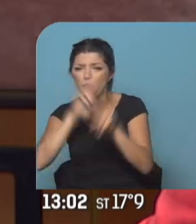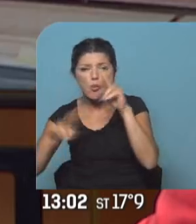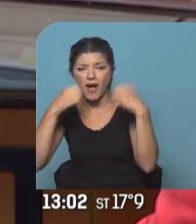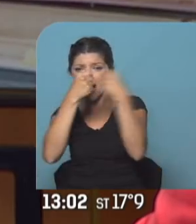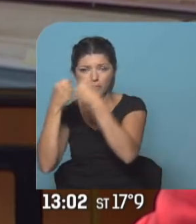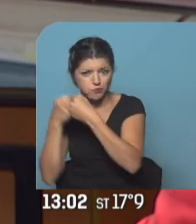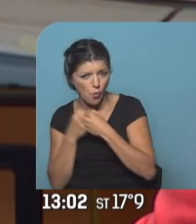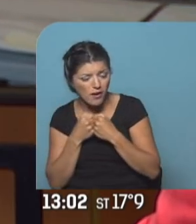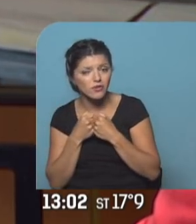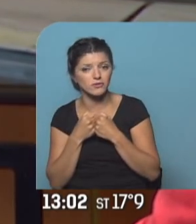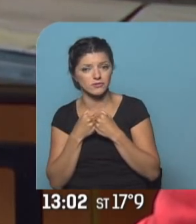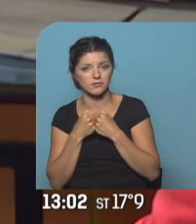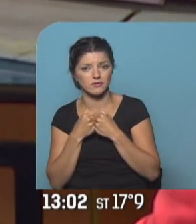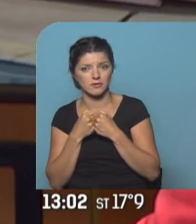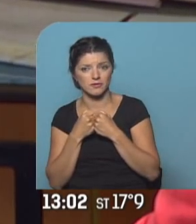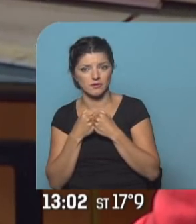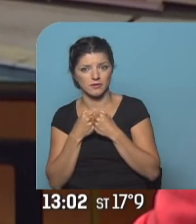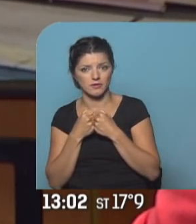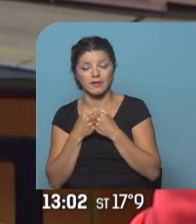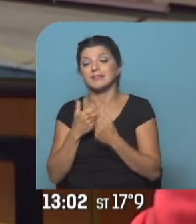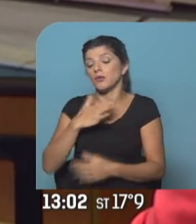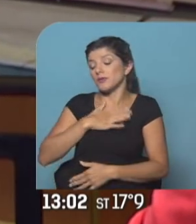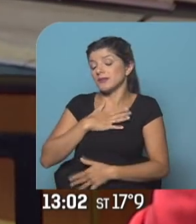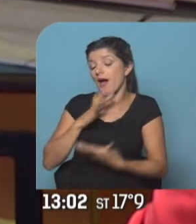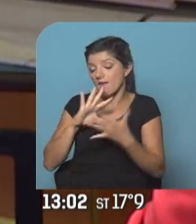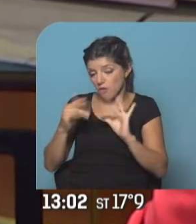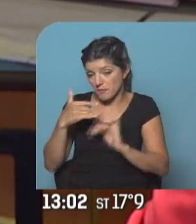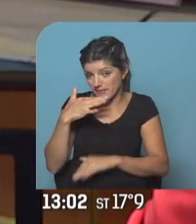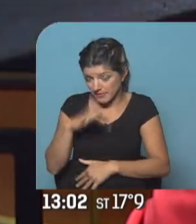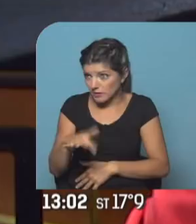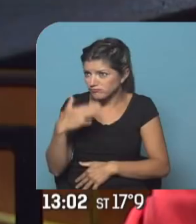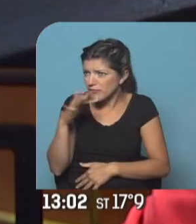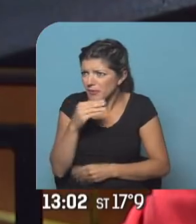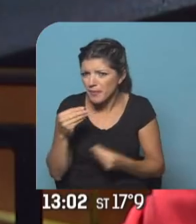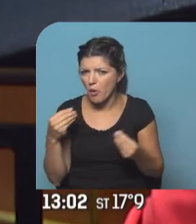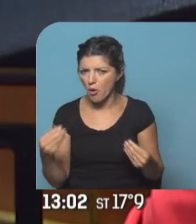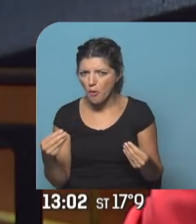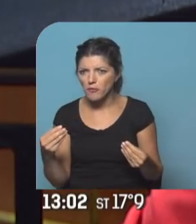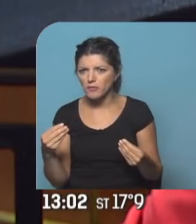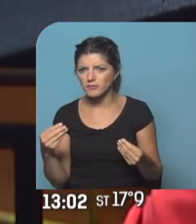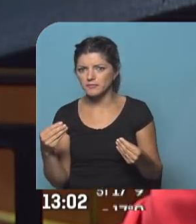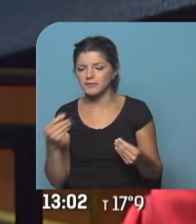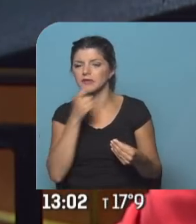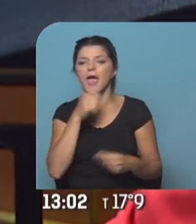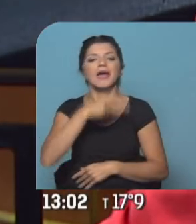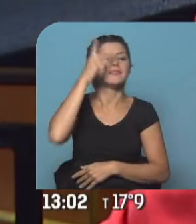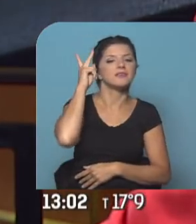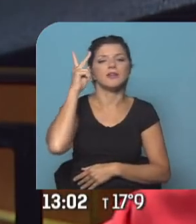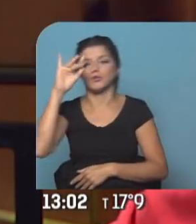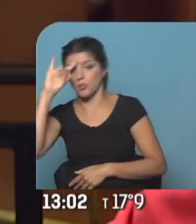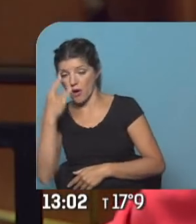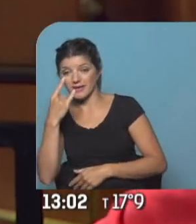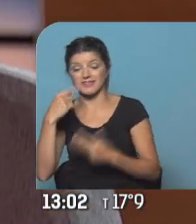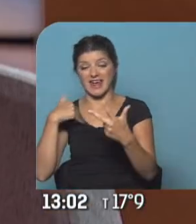no casualmente explican en nuestra interpretación la diferencia positiva a favor de Chile y Uruguay en relación a la Argentina. Sin